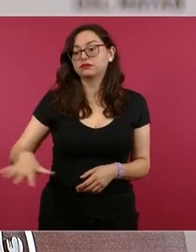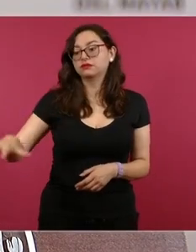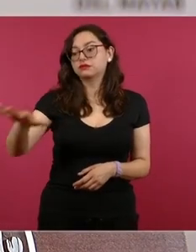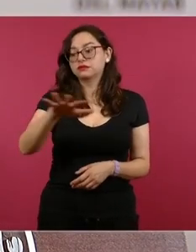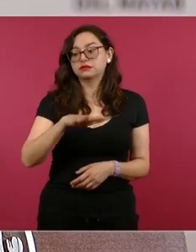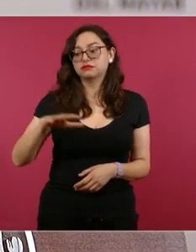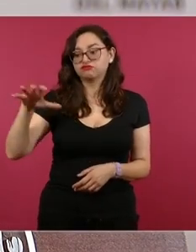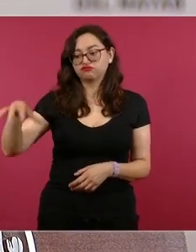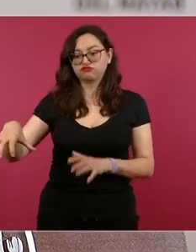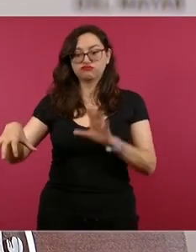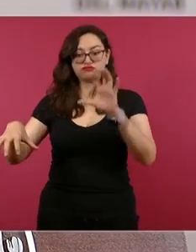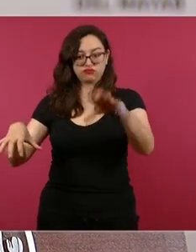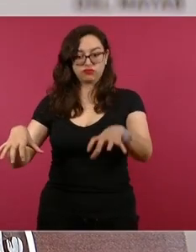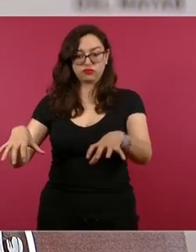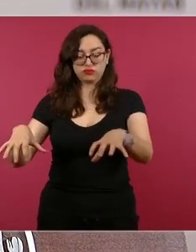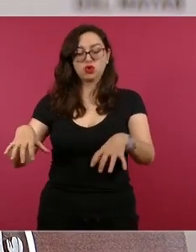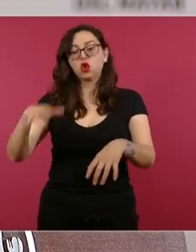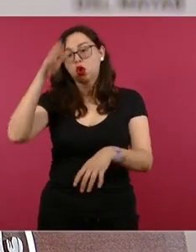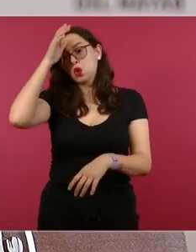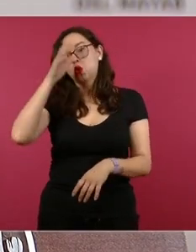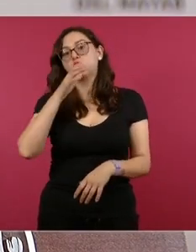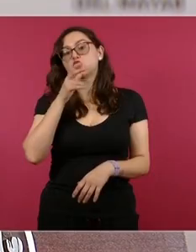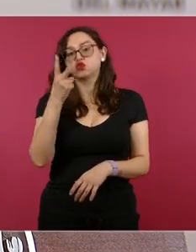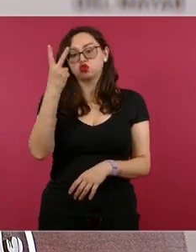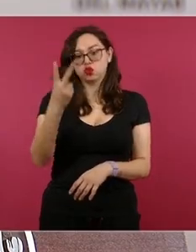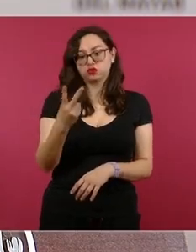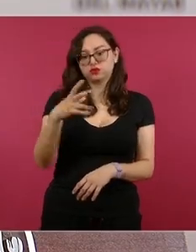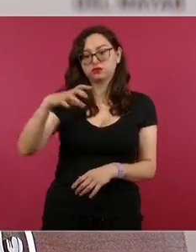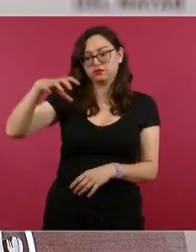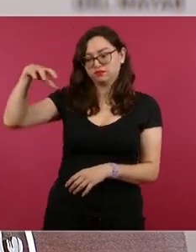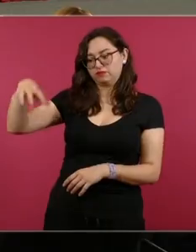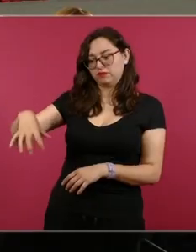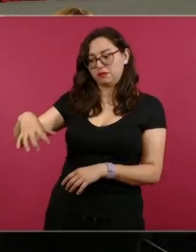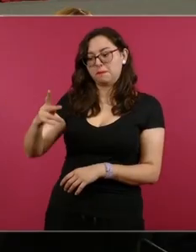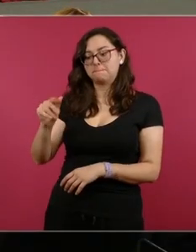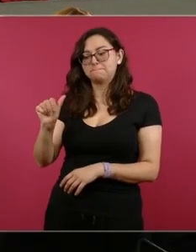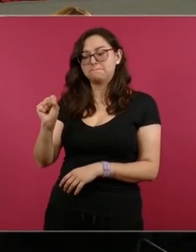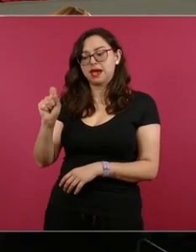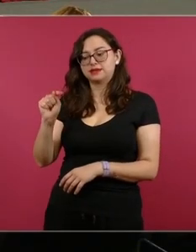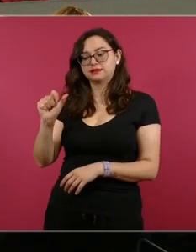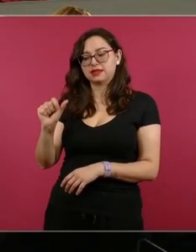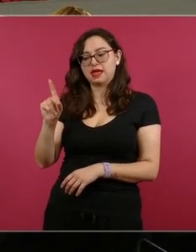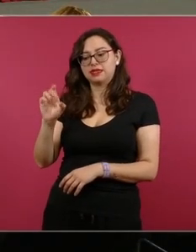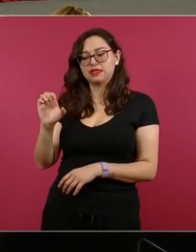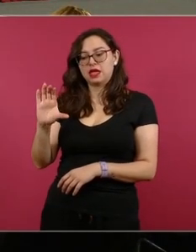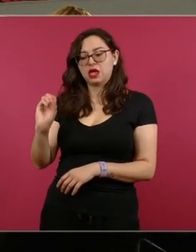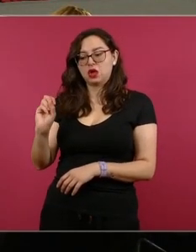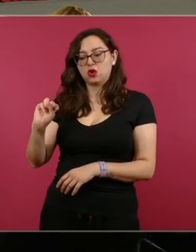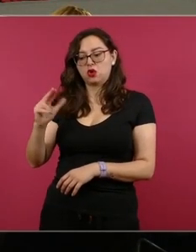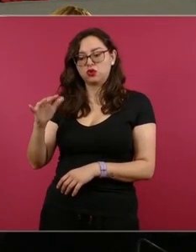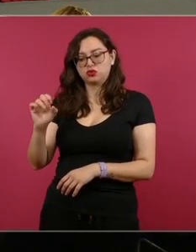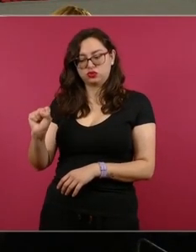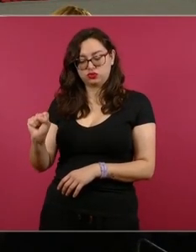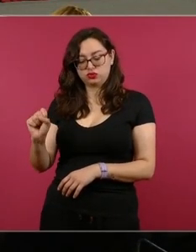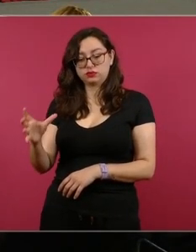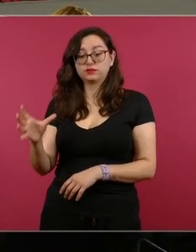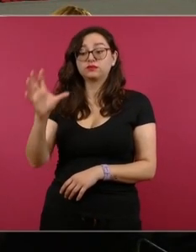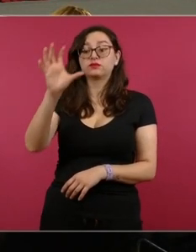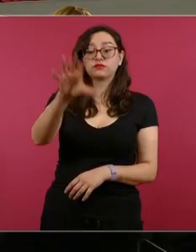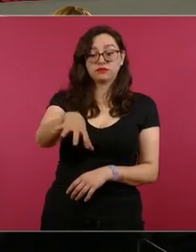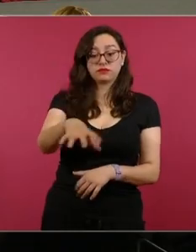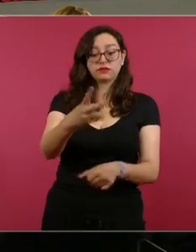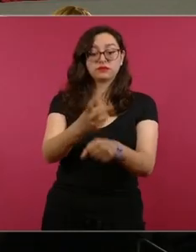carbonífera de Coahuila. El primero es Pasta de Conchos y el segundo es Pinabete. Pinabete,